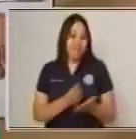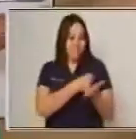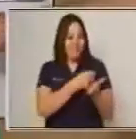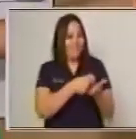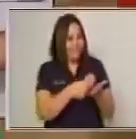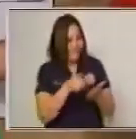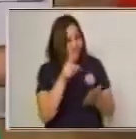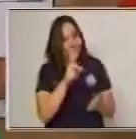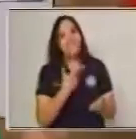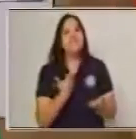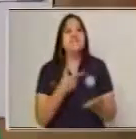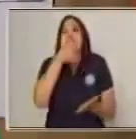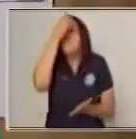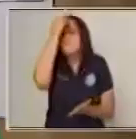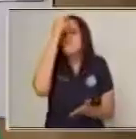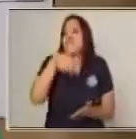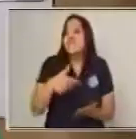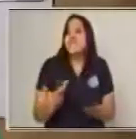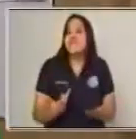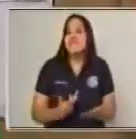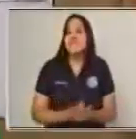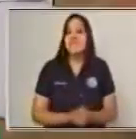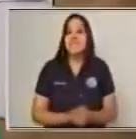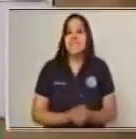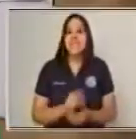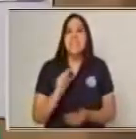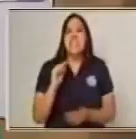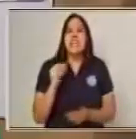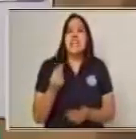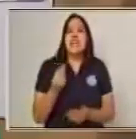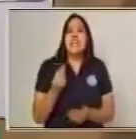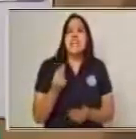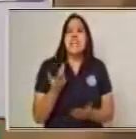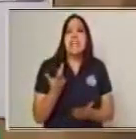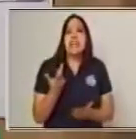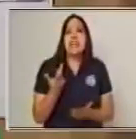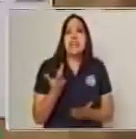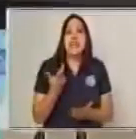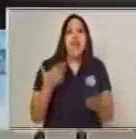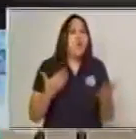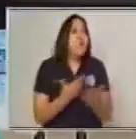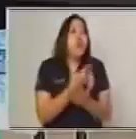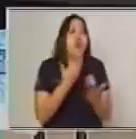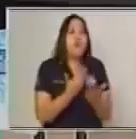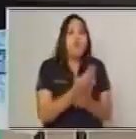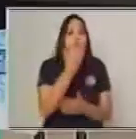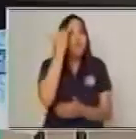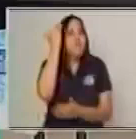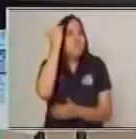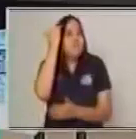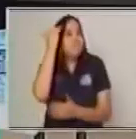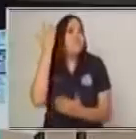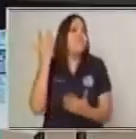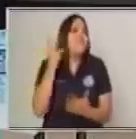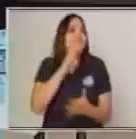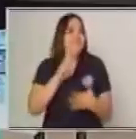Anótenlo. ¿Qué aprendieron ustedes? ¿Qué se llevan? ¿Y qué de nuevo saben?